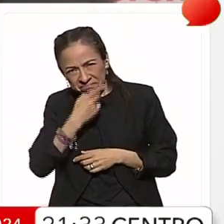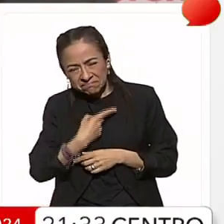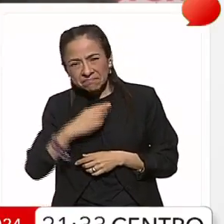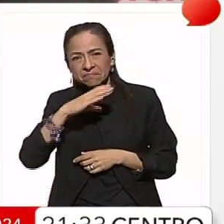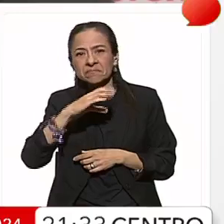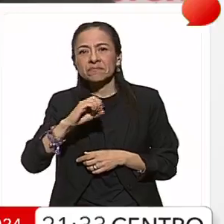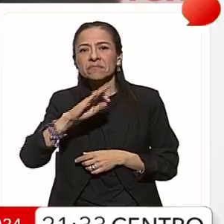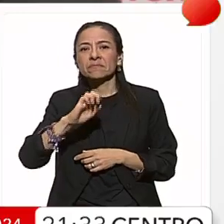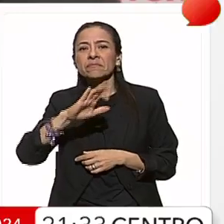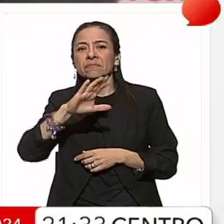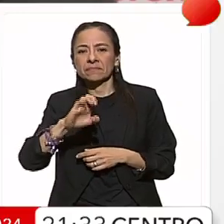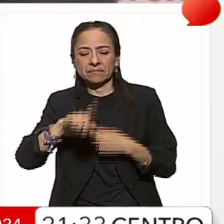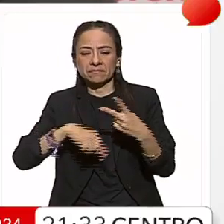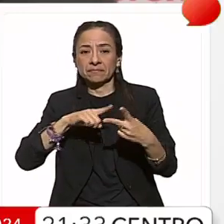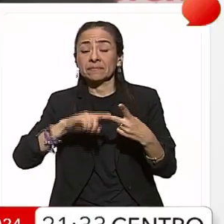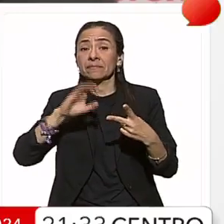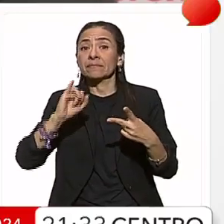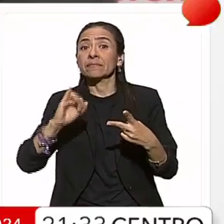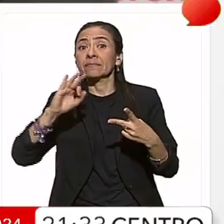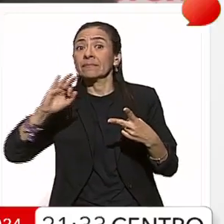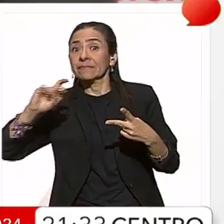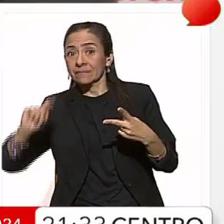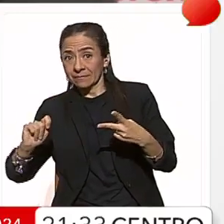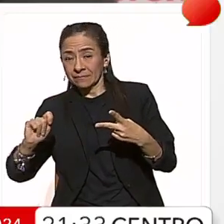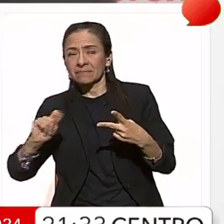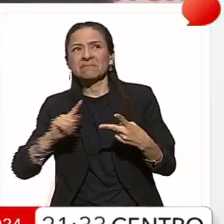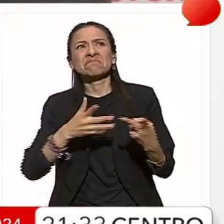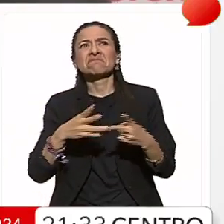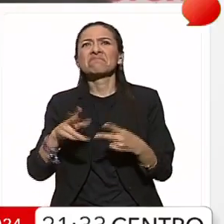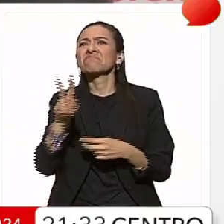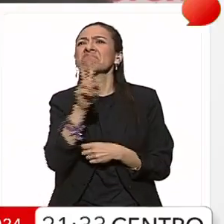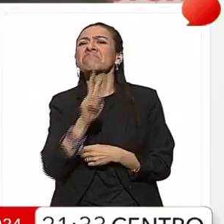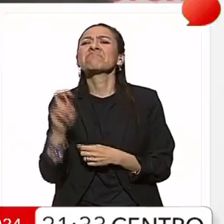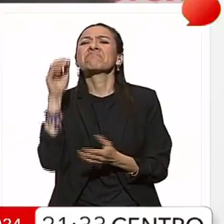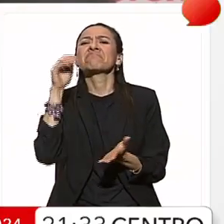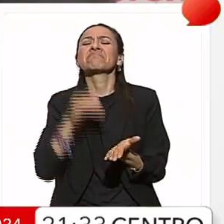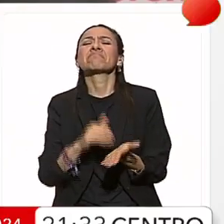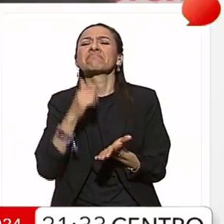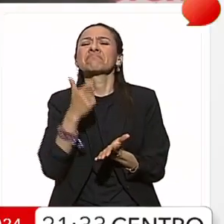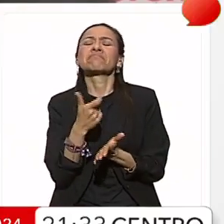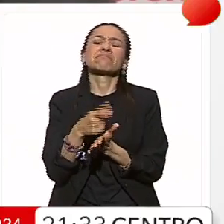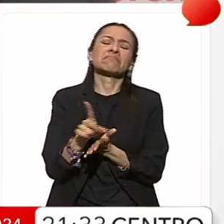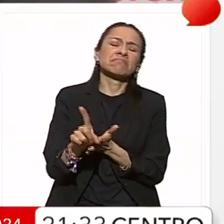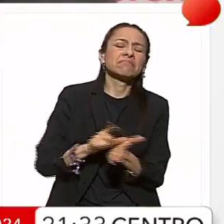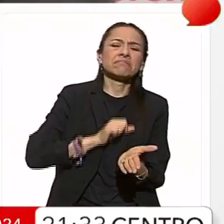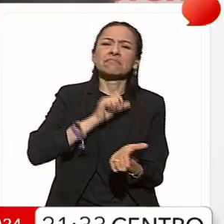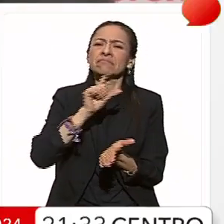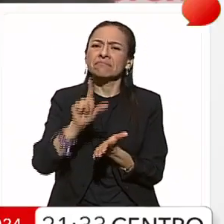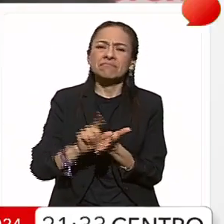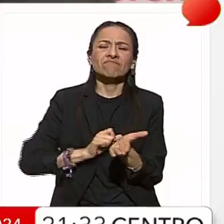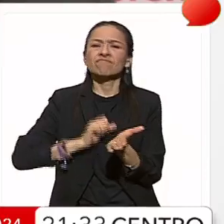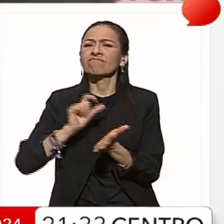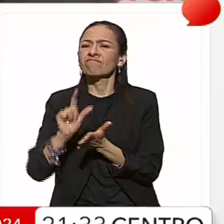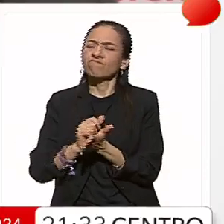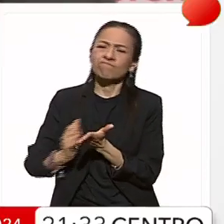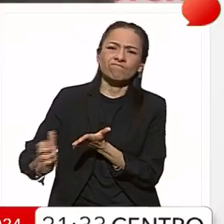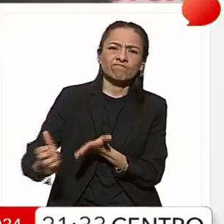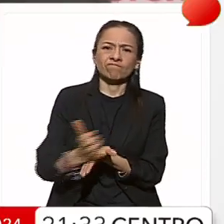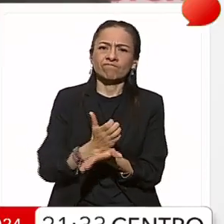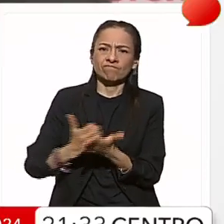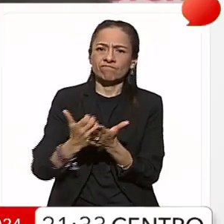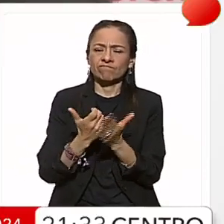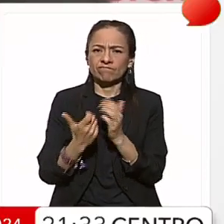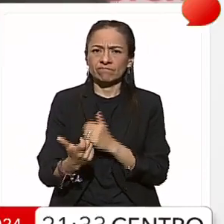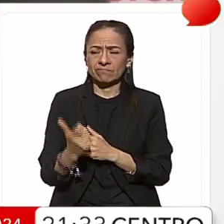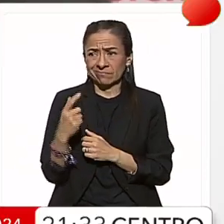y del IFETEL, ganaban más de 200,000 pesos mensuales. Entonces, pues eran